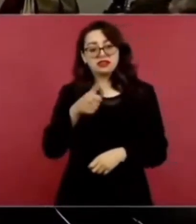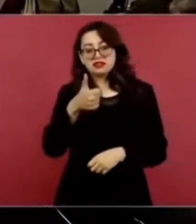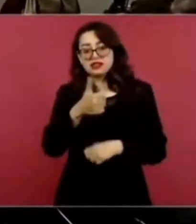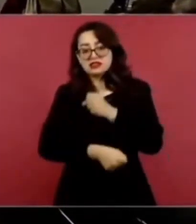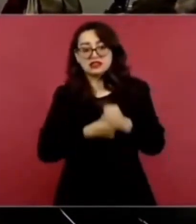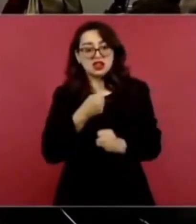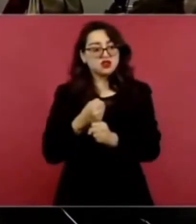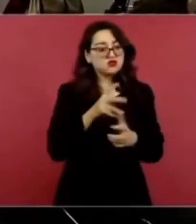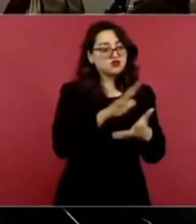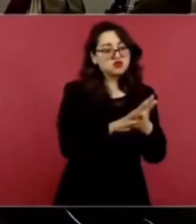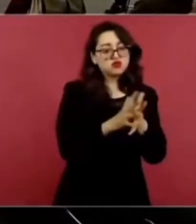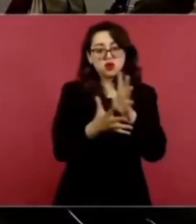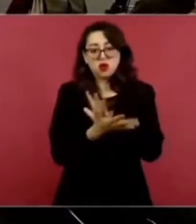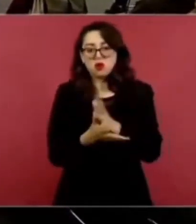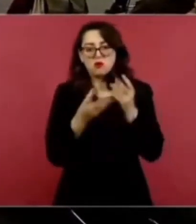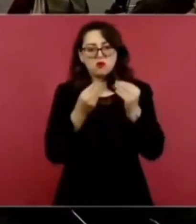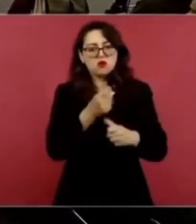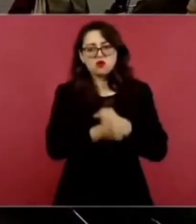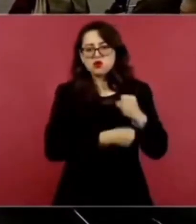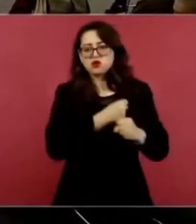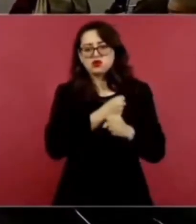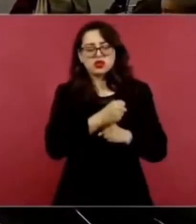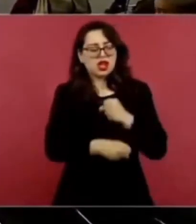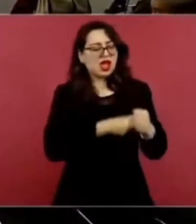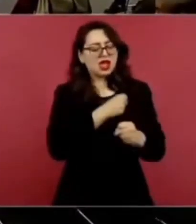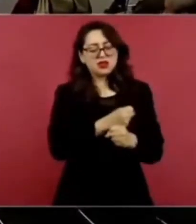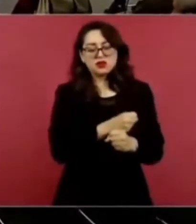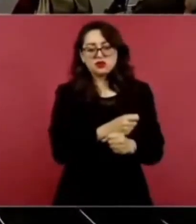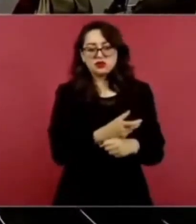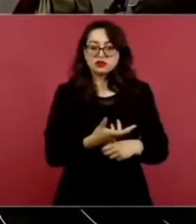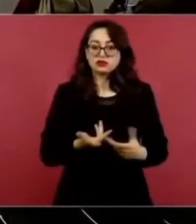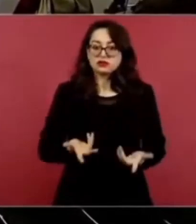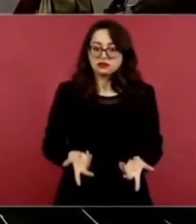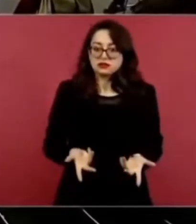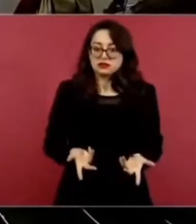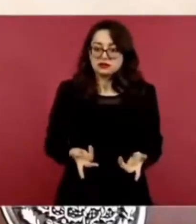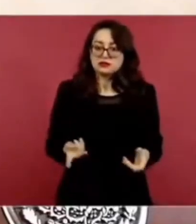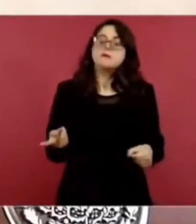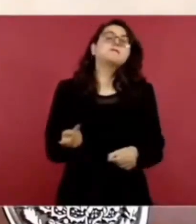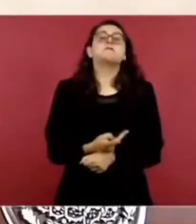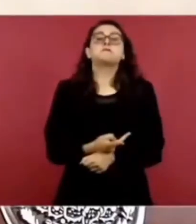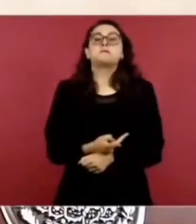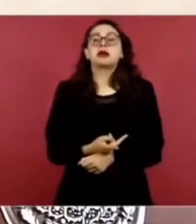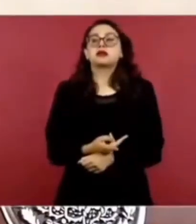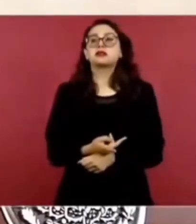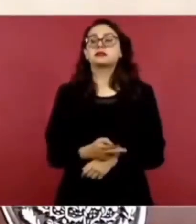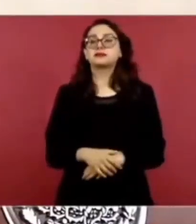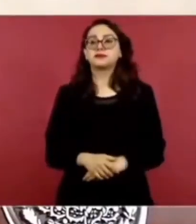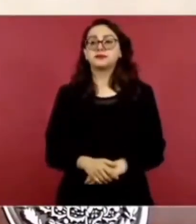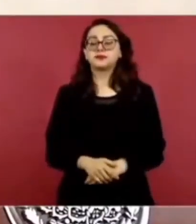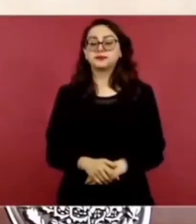Entonces, muy raro de que